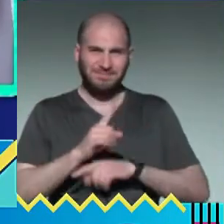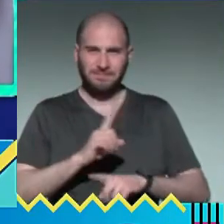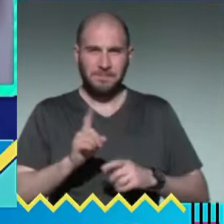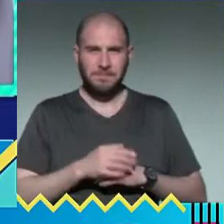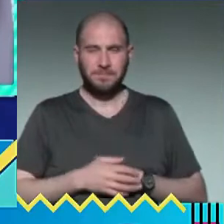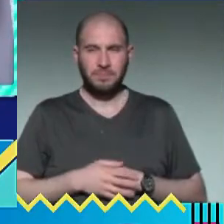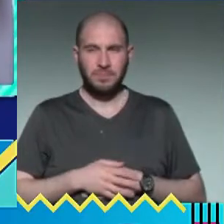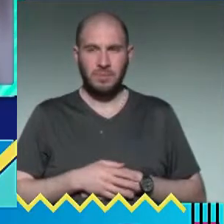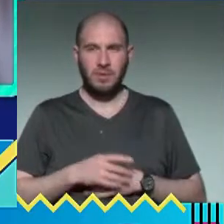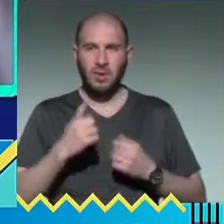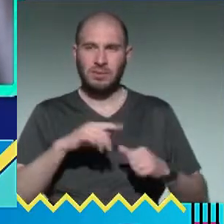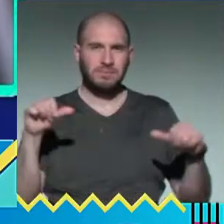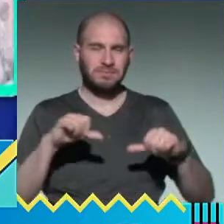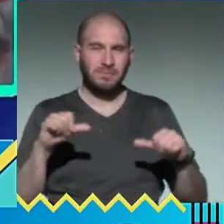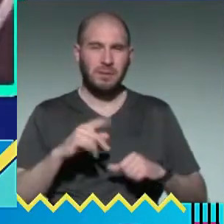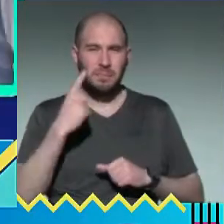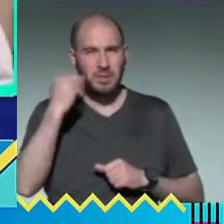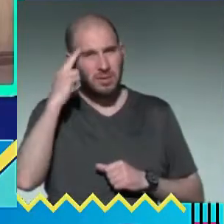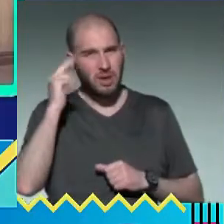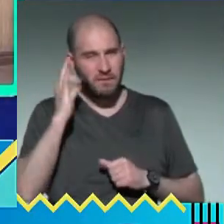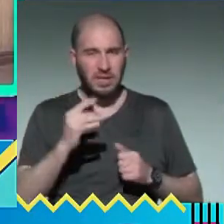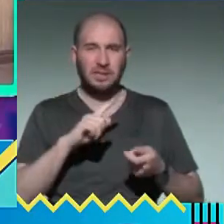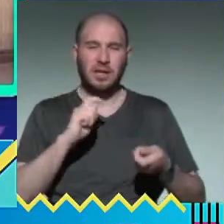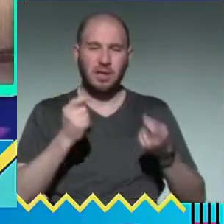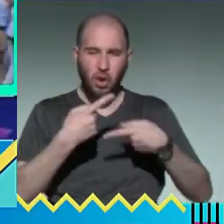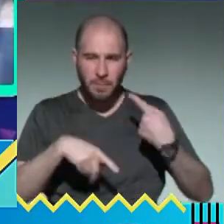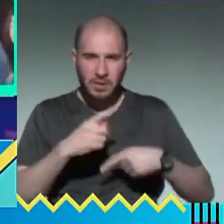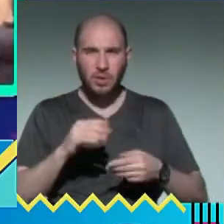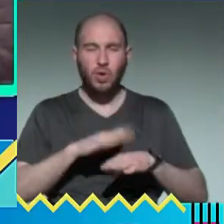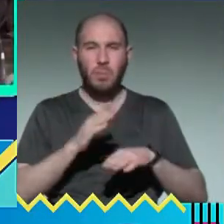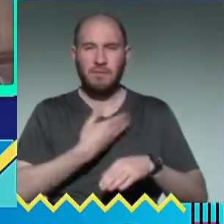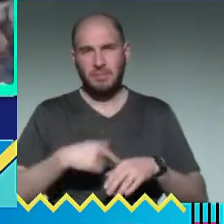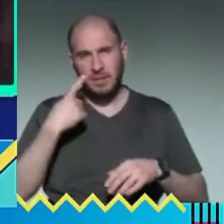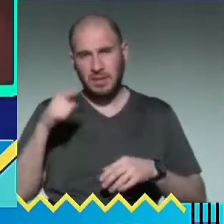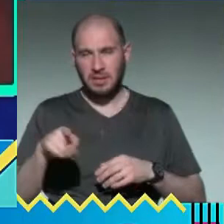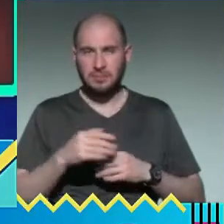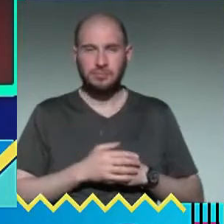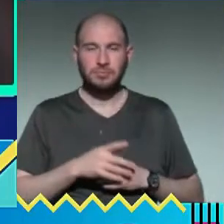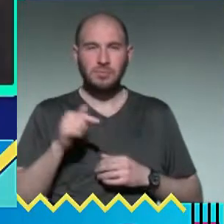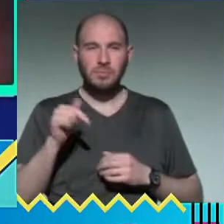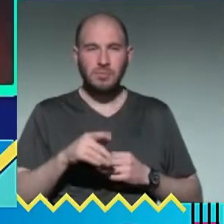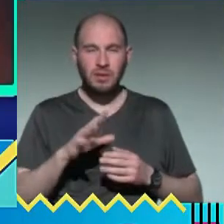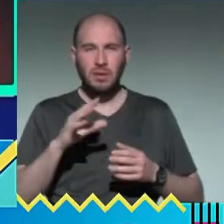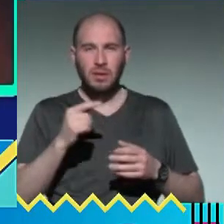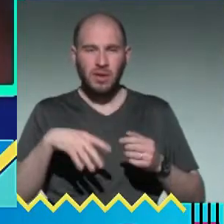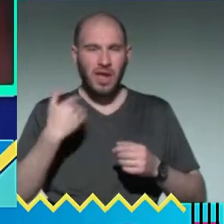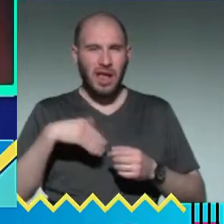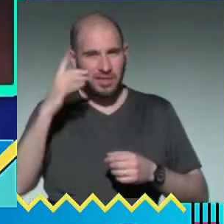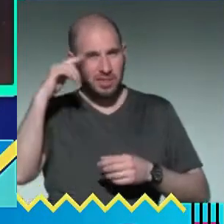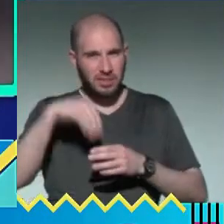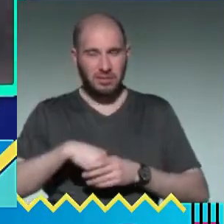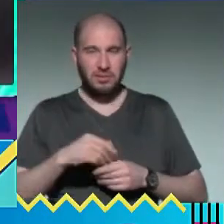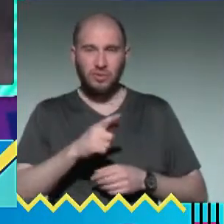y de que todo lo que pasó en la década de los 90, de la convertibilidad, es culpa del fondo y no nuestro. Esa idea un poco pueril que tenemos los argentinos de